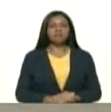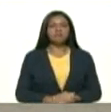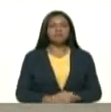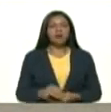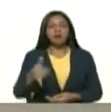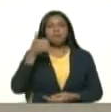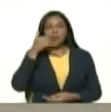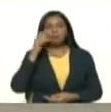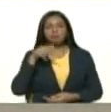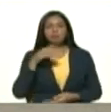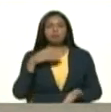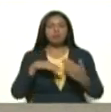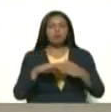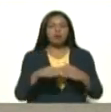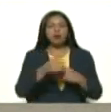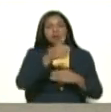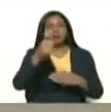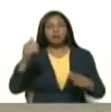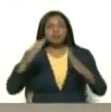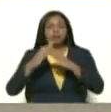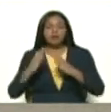Llamamos por teléfono, vamos al casa por casa.